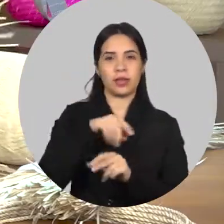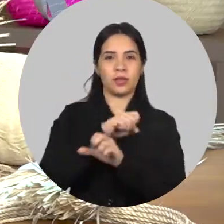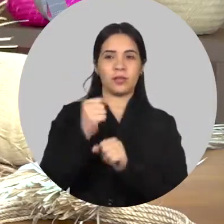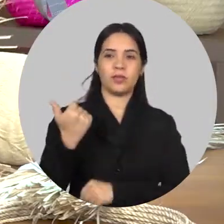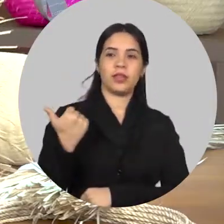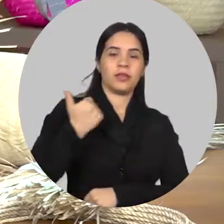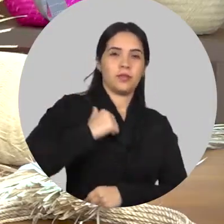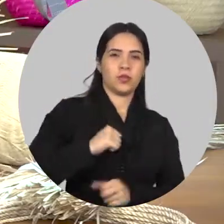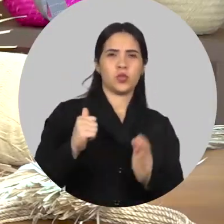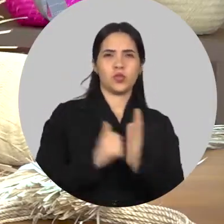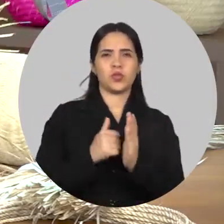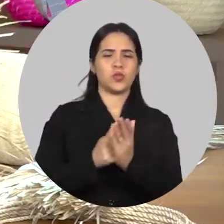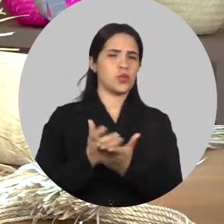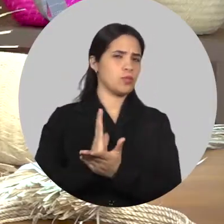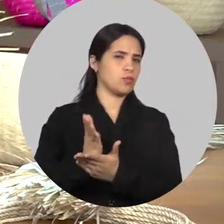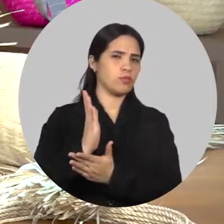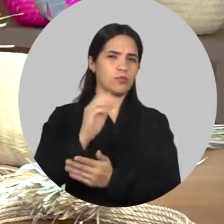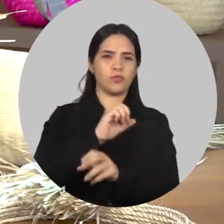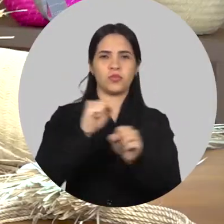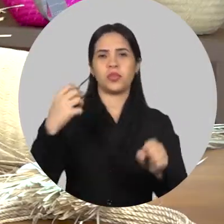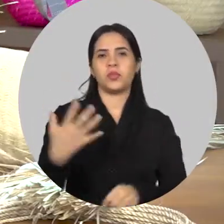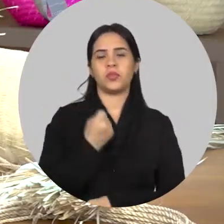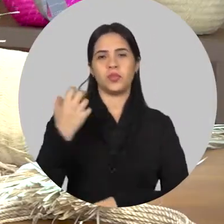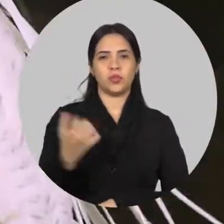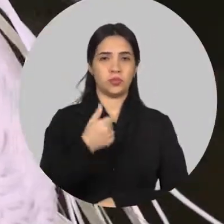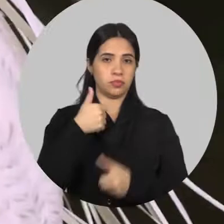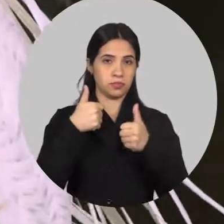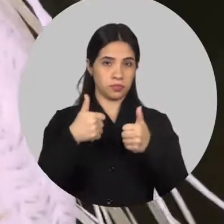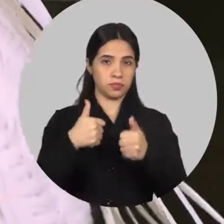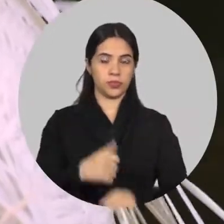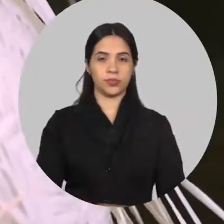sirva mucho tiempo en lo que desee utilizar.